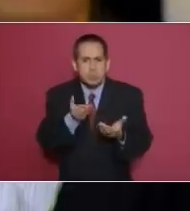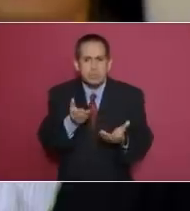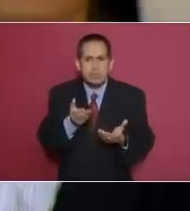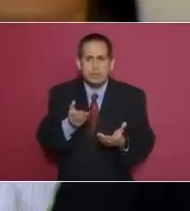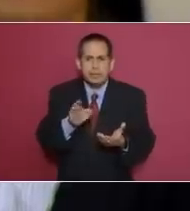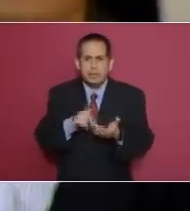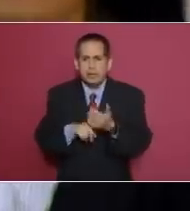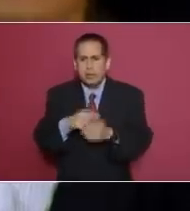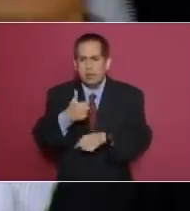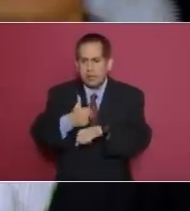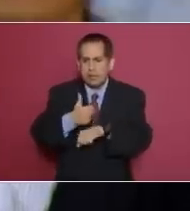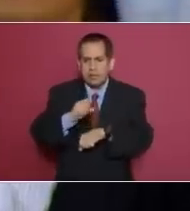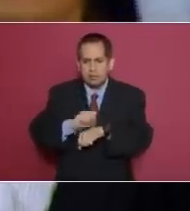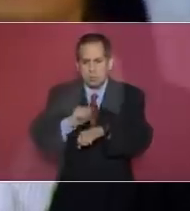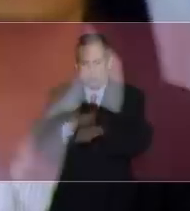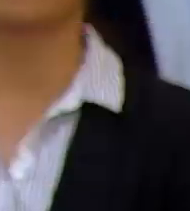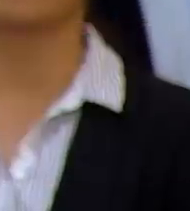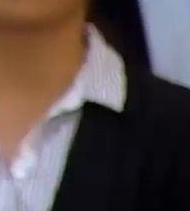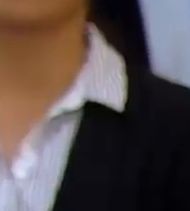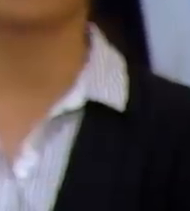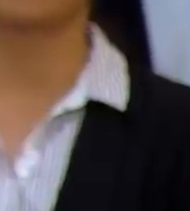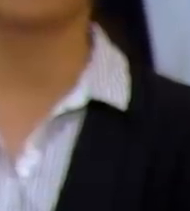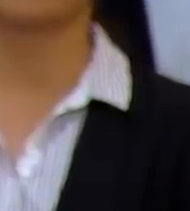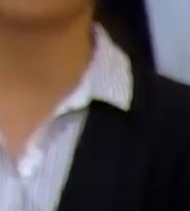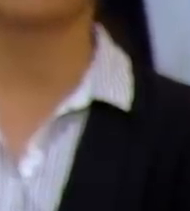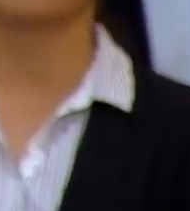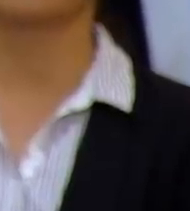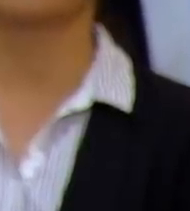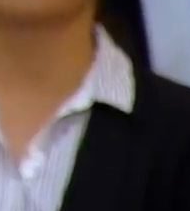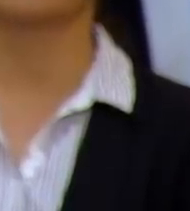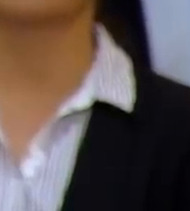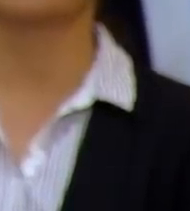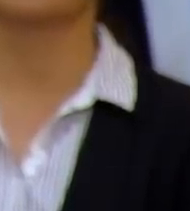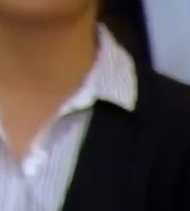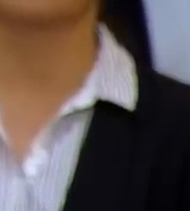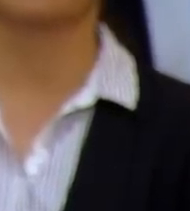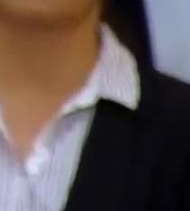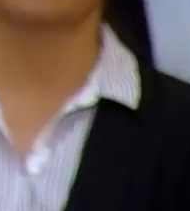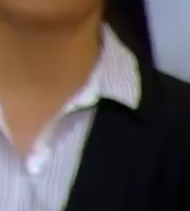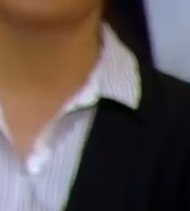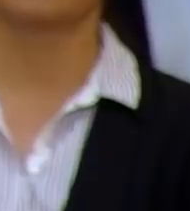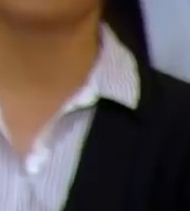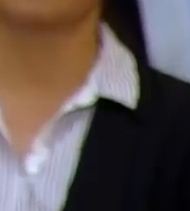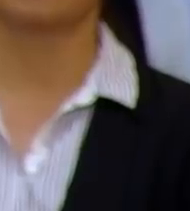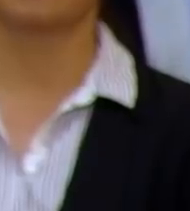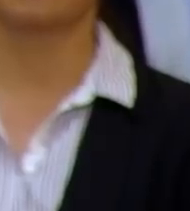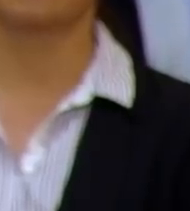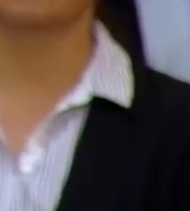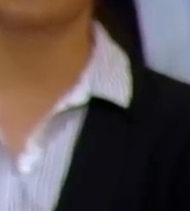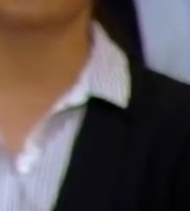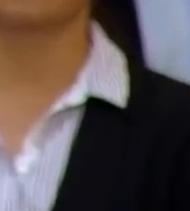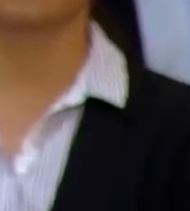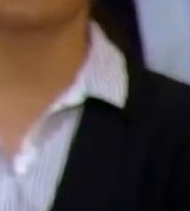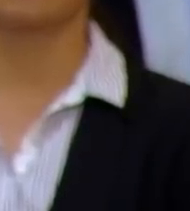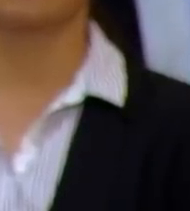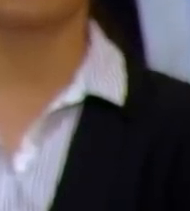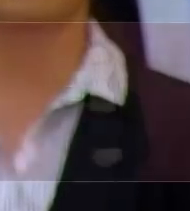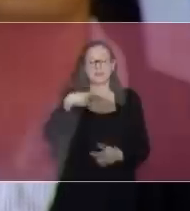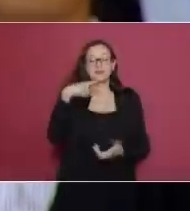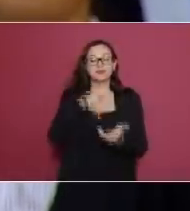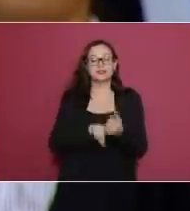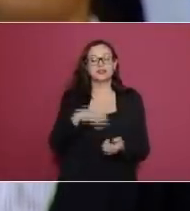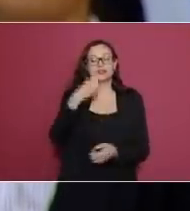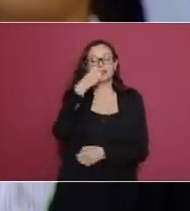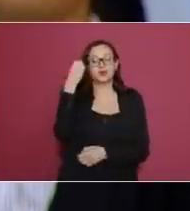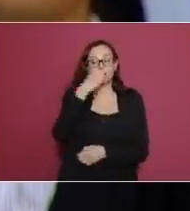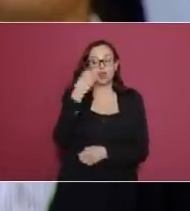preescolar, primaria y secundaria. Sabemos que los planteles de tiempo completo tienen los comedores, lamentablemente no